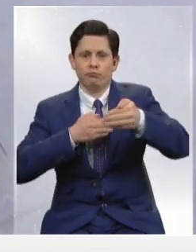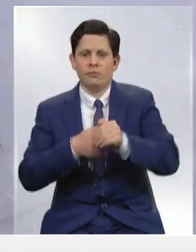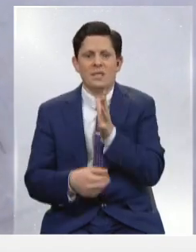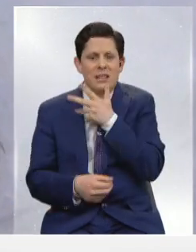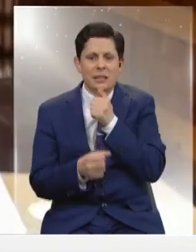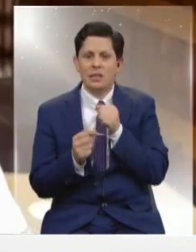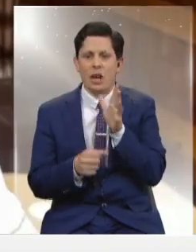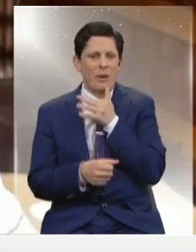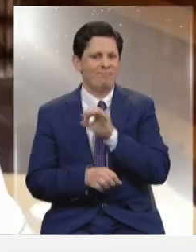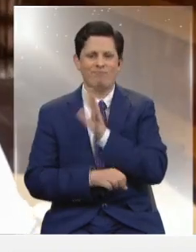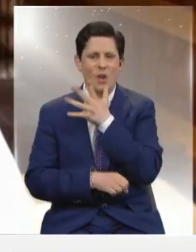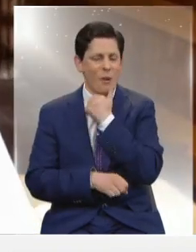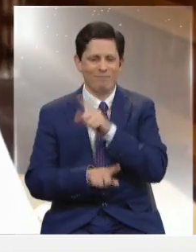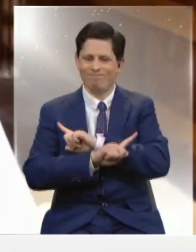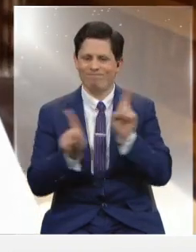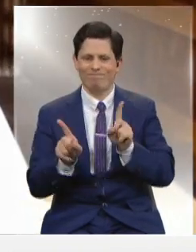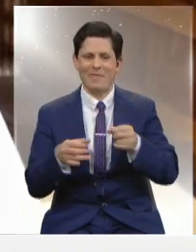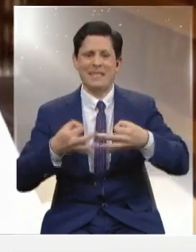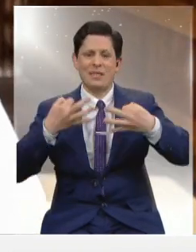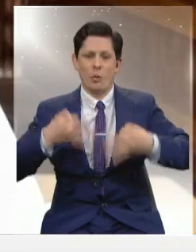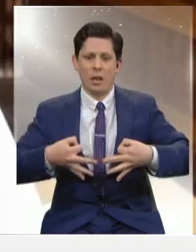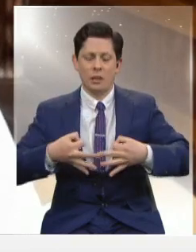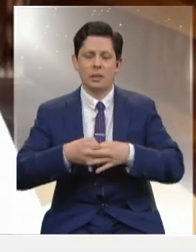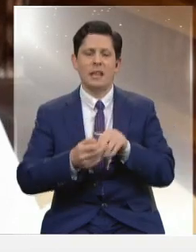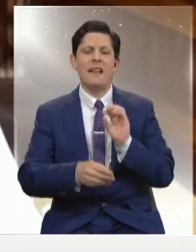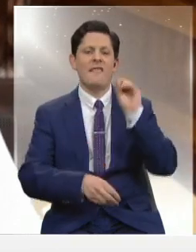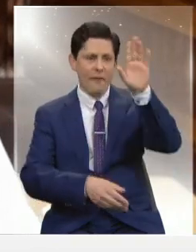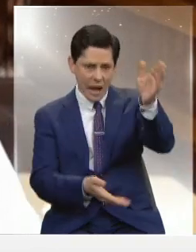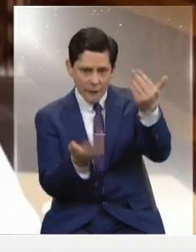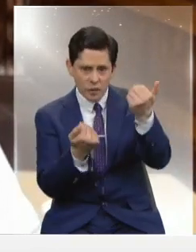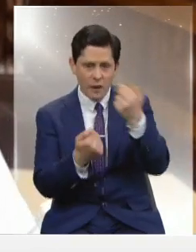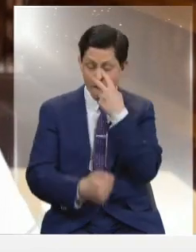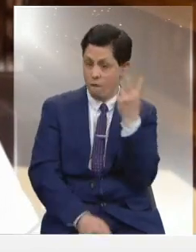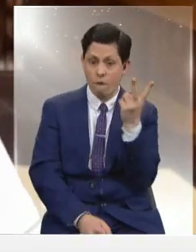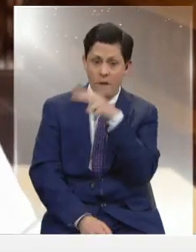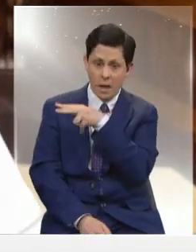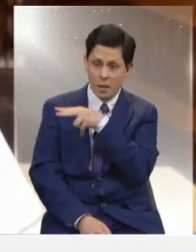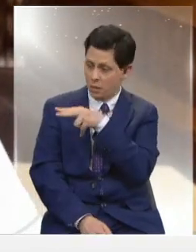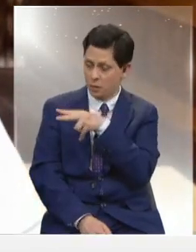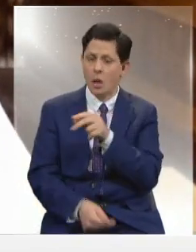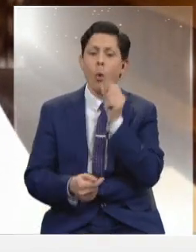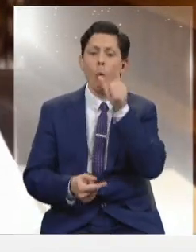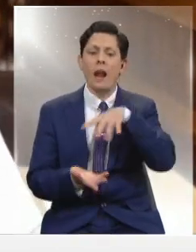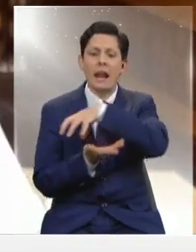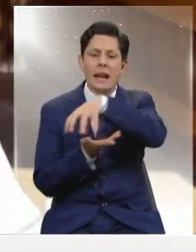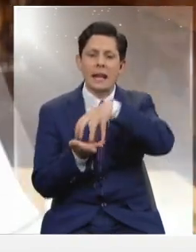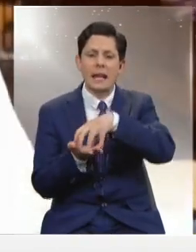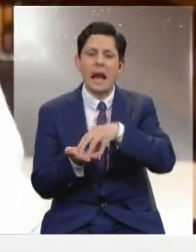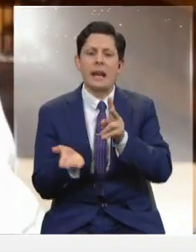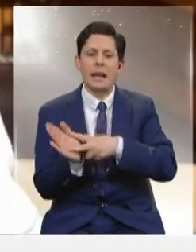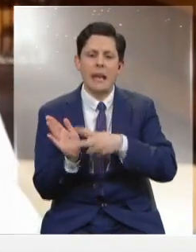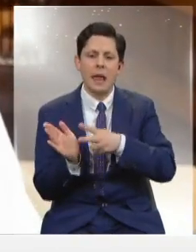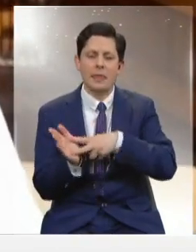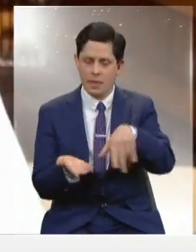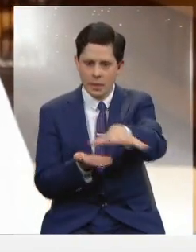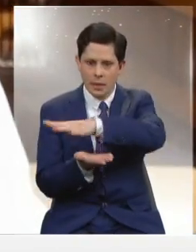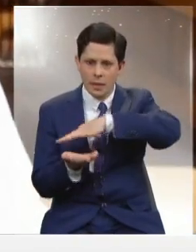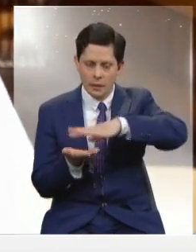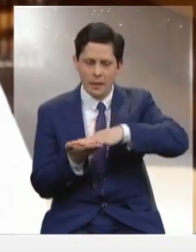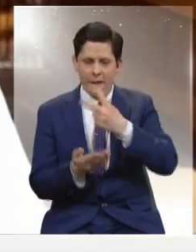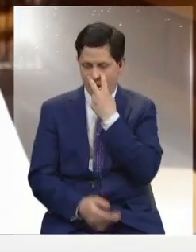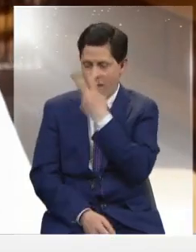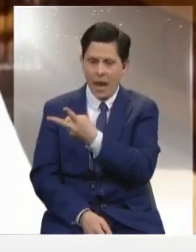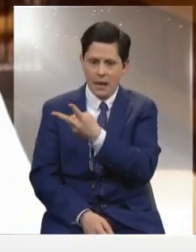inseguridad es grande. Hacemos un llamado a las autoridades regionales y nacionales a que vean con claridad la realidad que tiene Tarapacá hoy. Esperamos que en